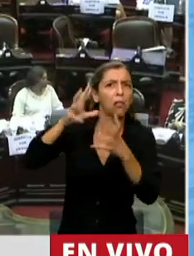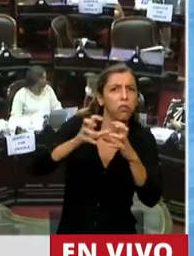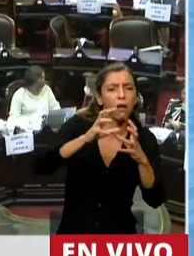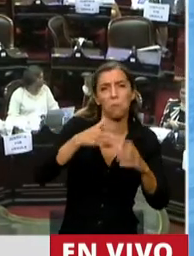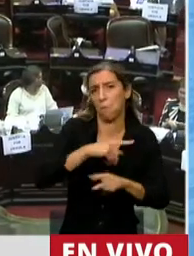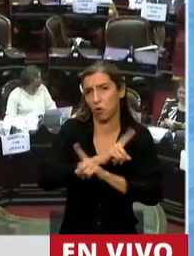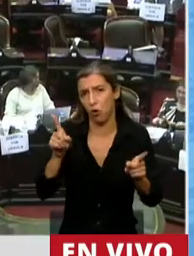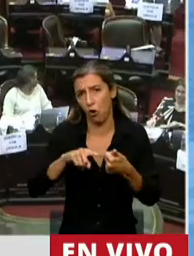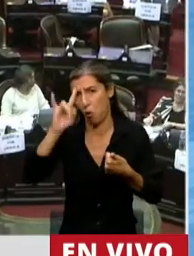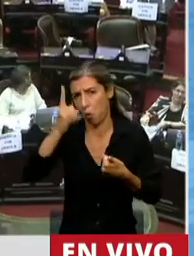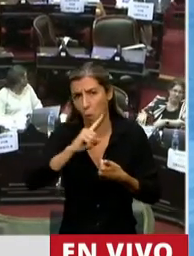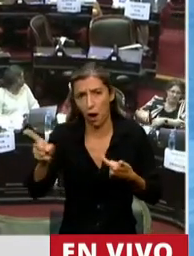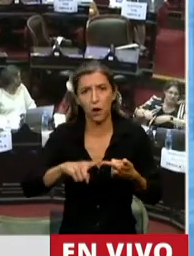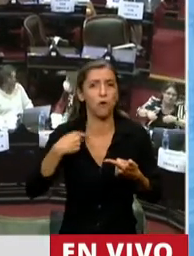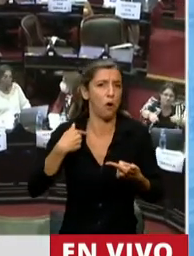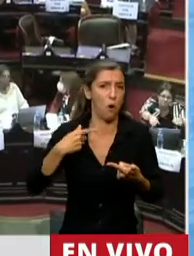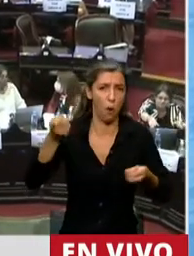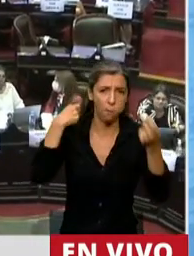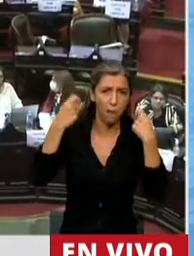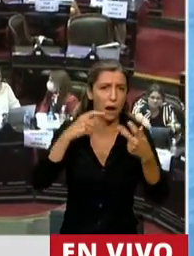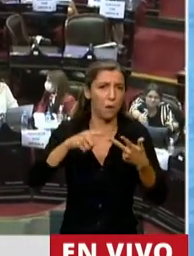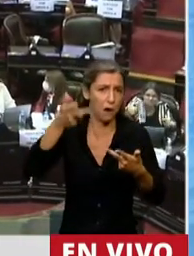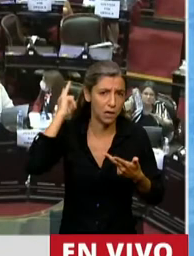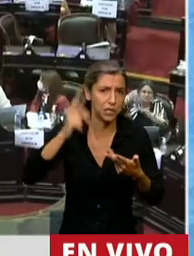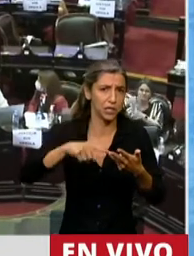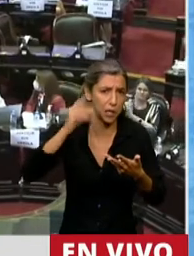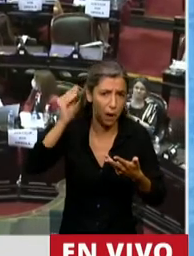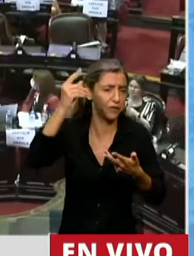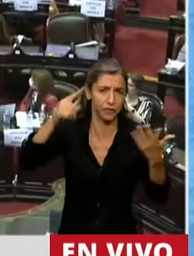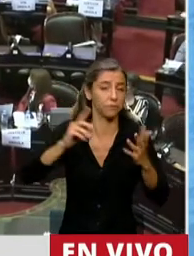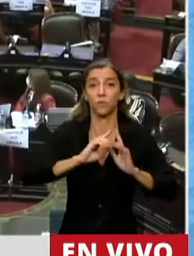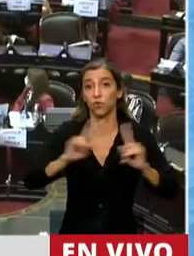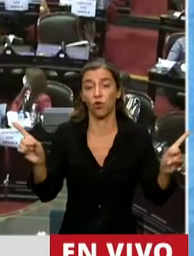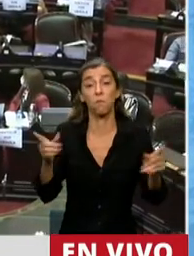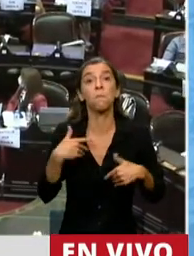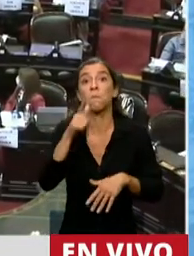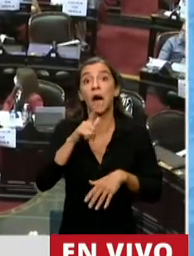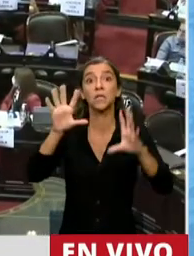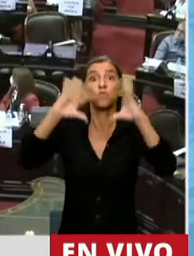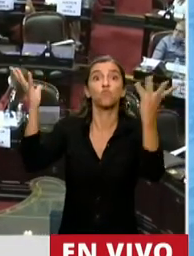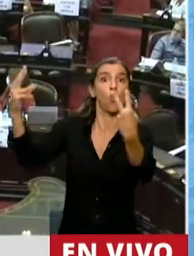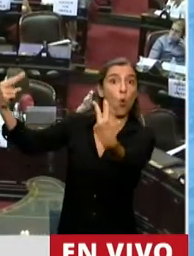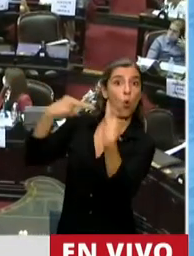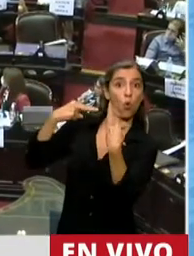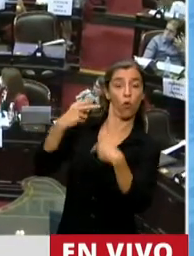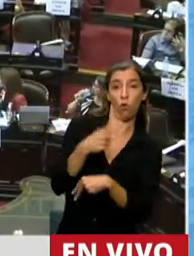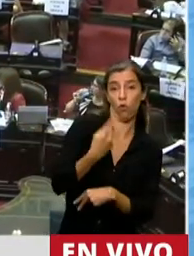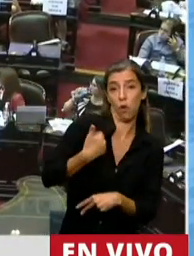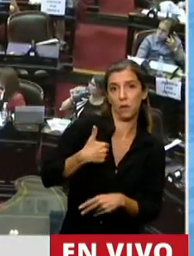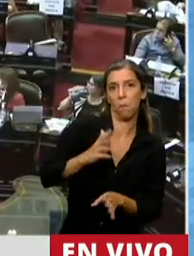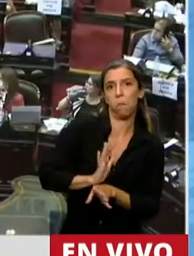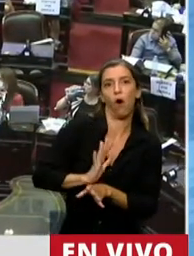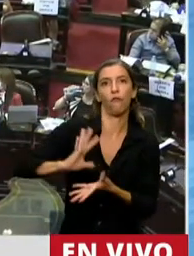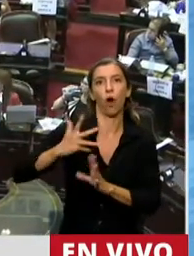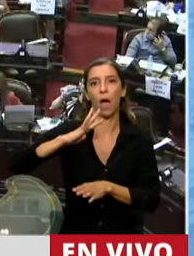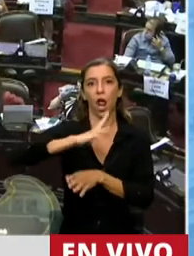con Chile, no lo hacen con Brasil, con Australia, etcétera. Parece que el mundo solo nos mira a nosotros para robarnos nuestros dólares,